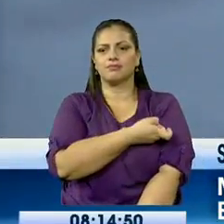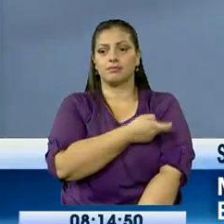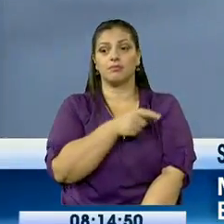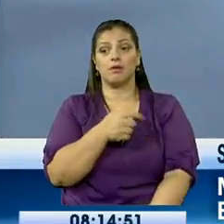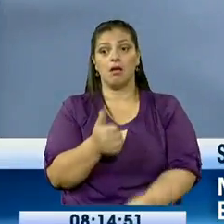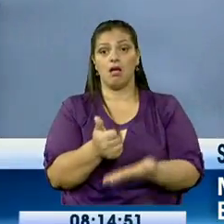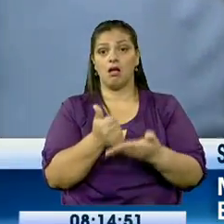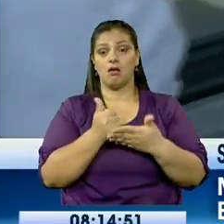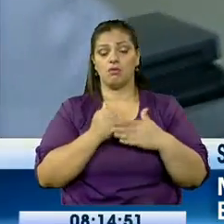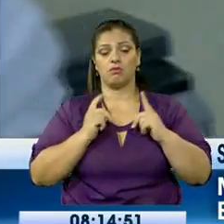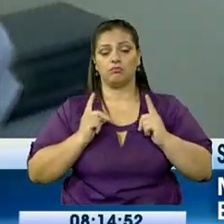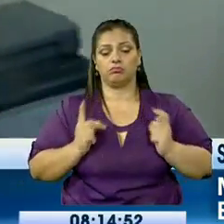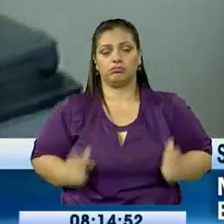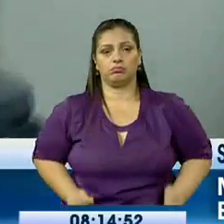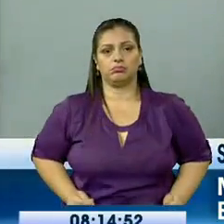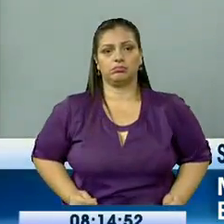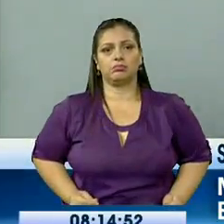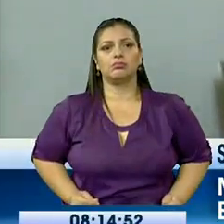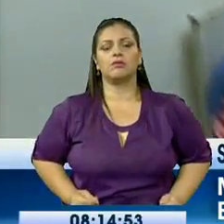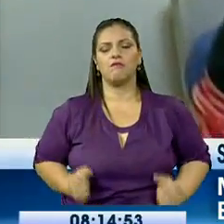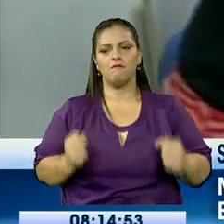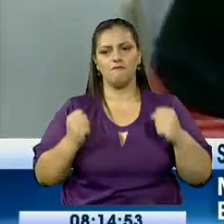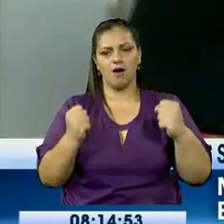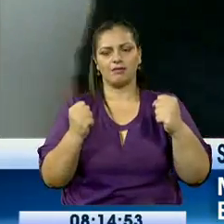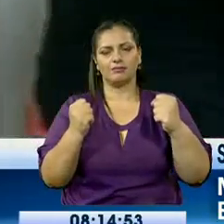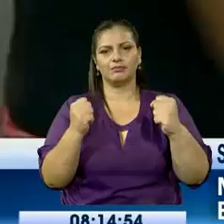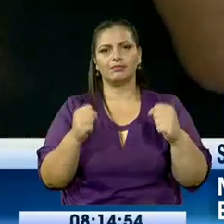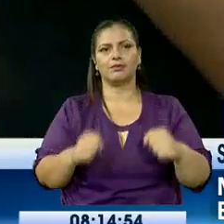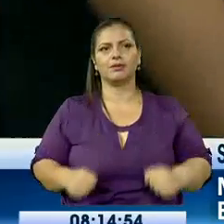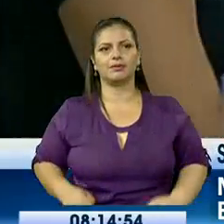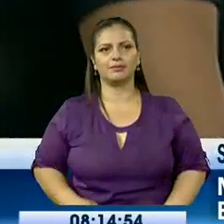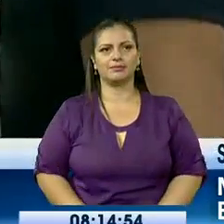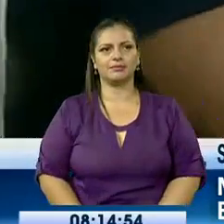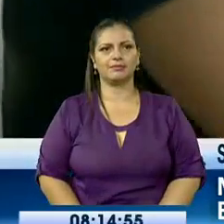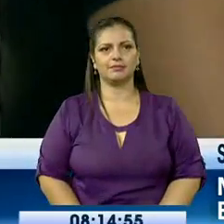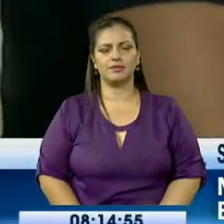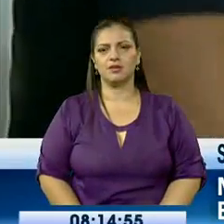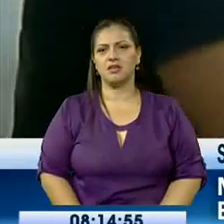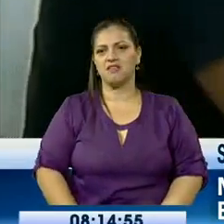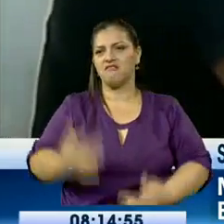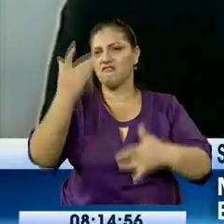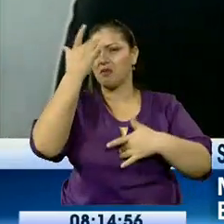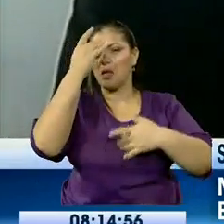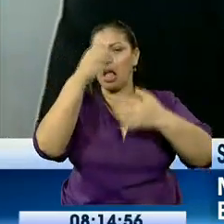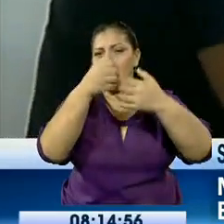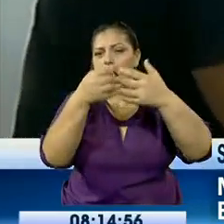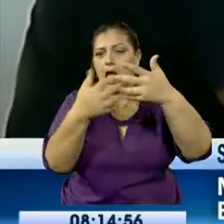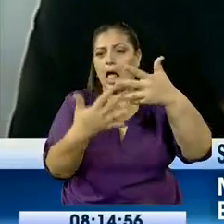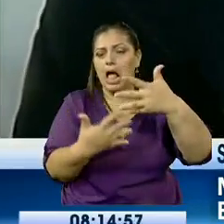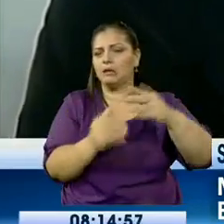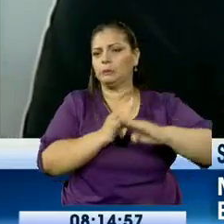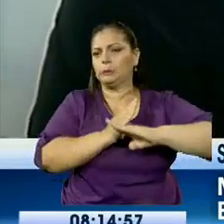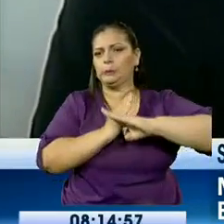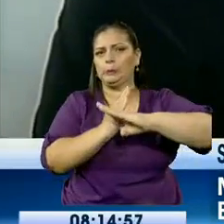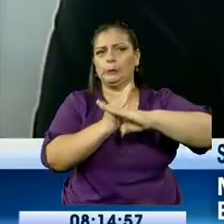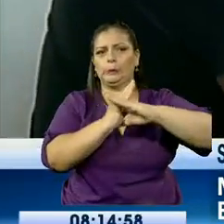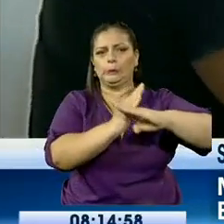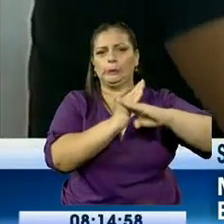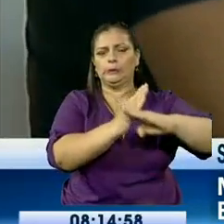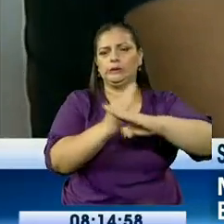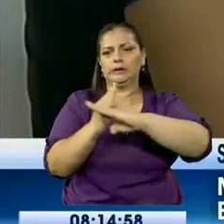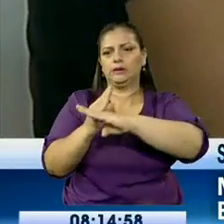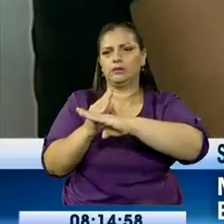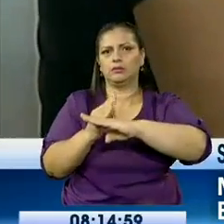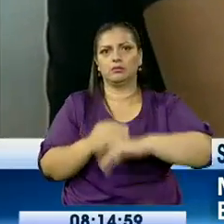para que el niño crezca sano, fuerte, y que no vaya a contraer ningún tipo de enfermedad, en el peor de los casos,